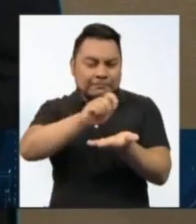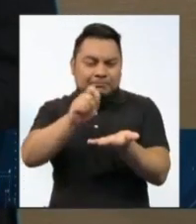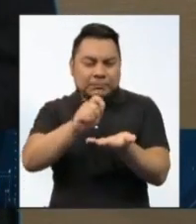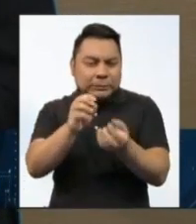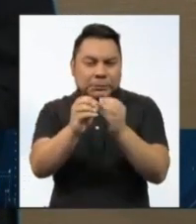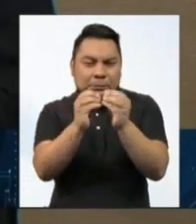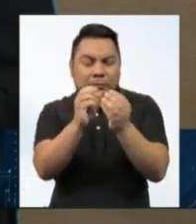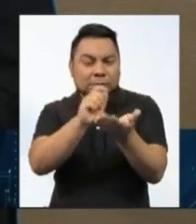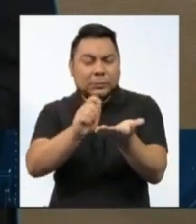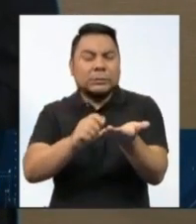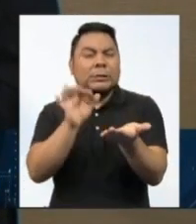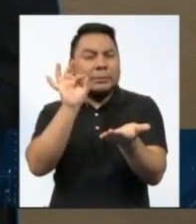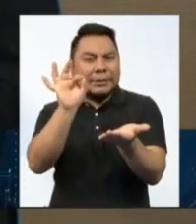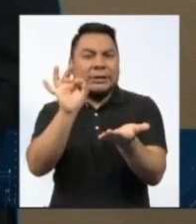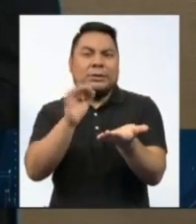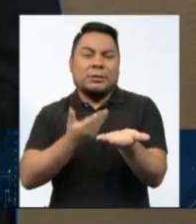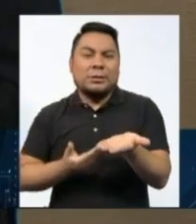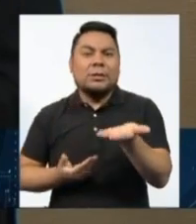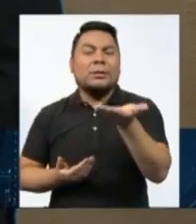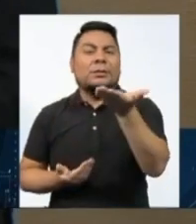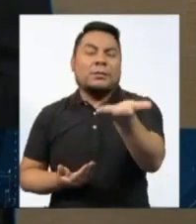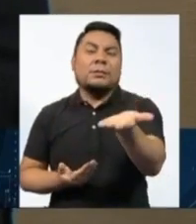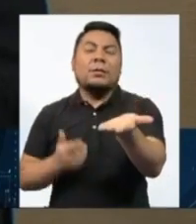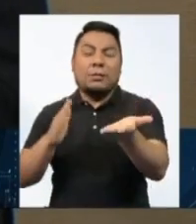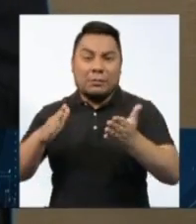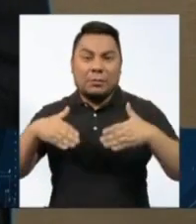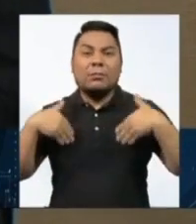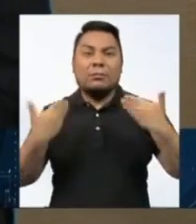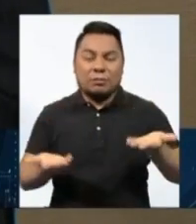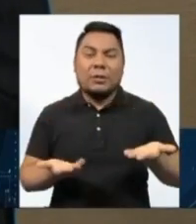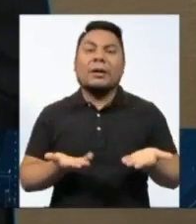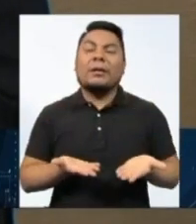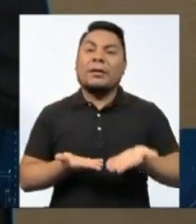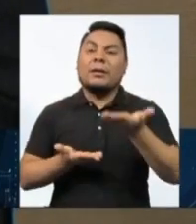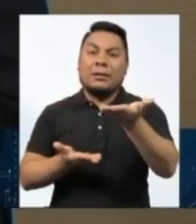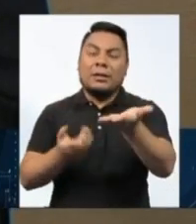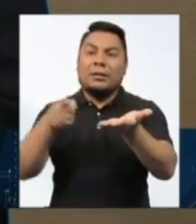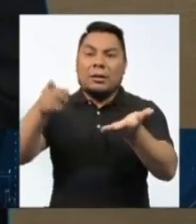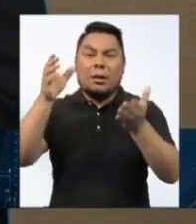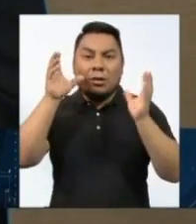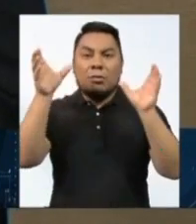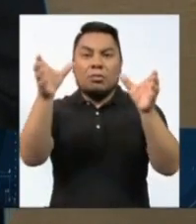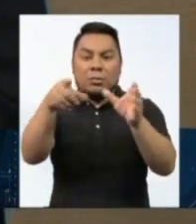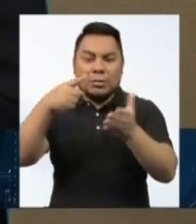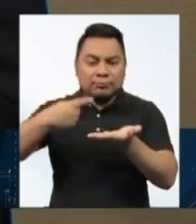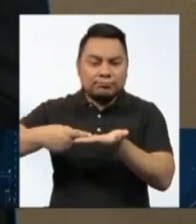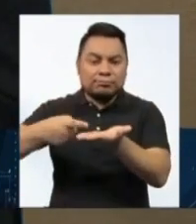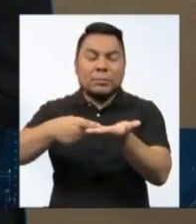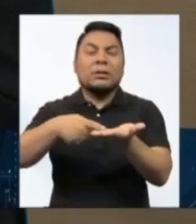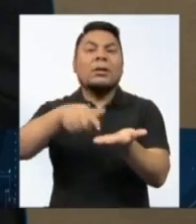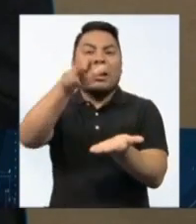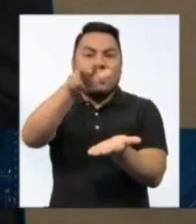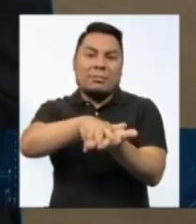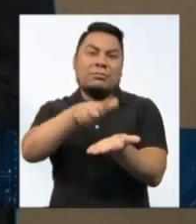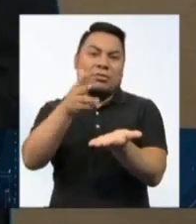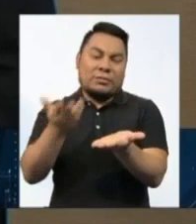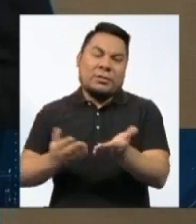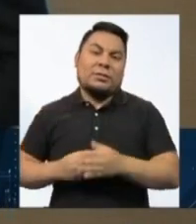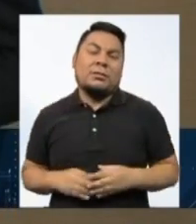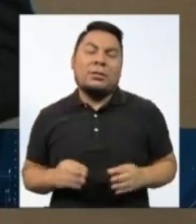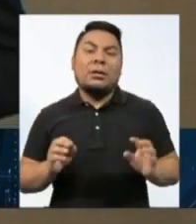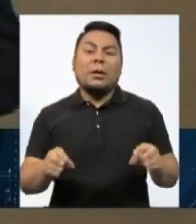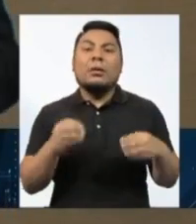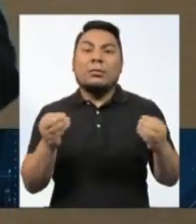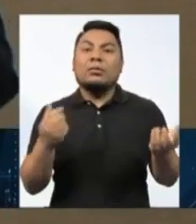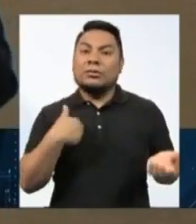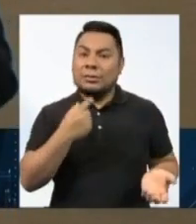para que pueda ser tramitada y pueda ser aprobada. Porque,